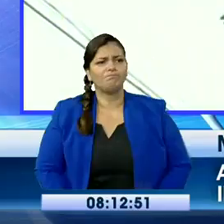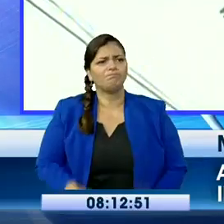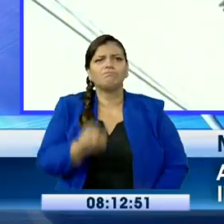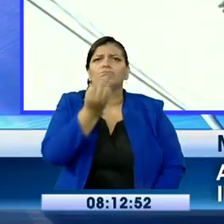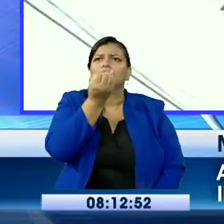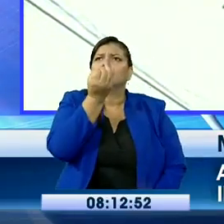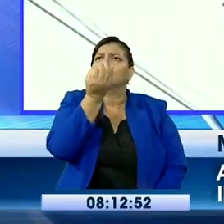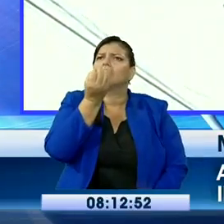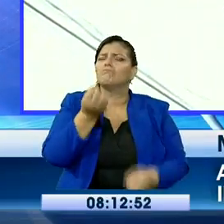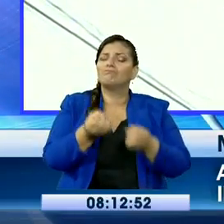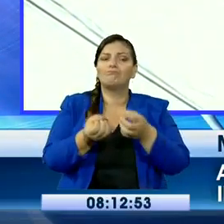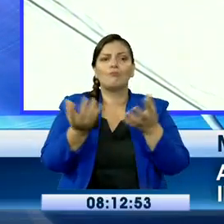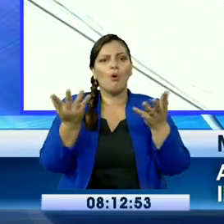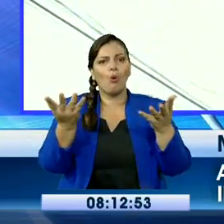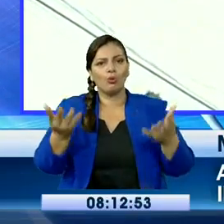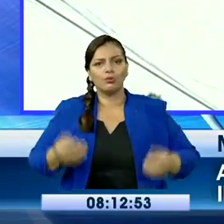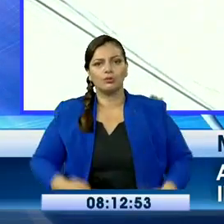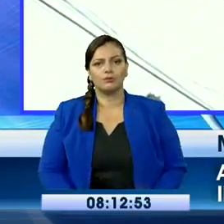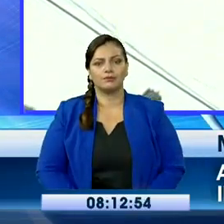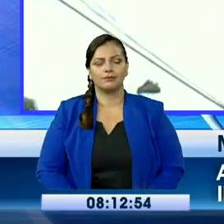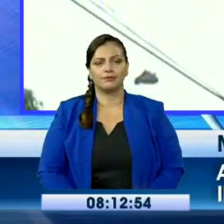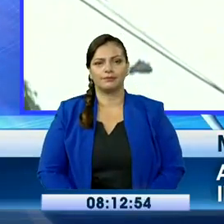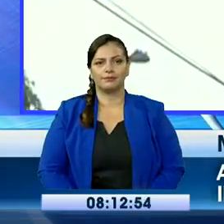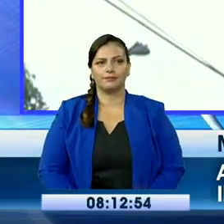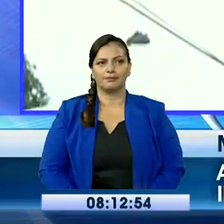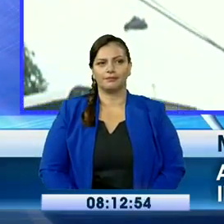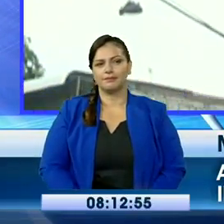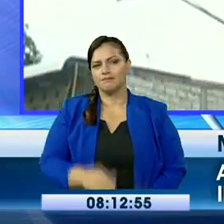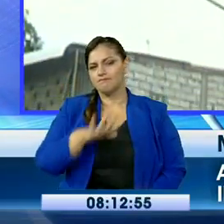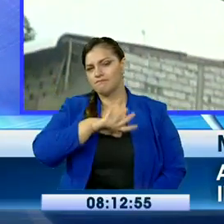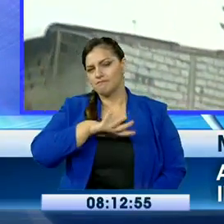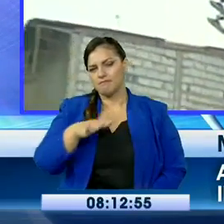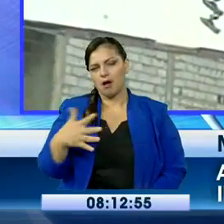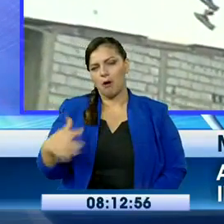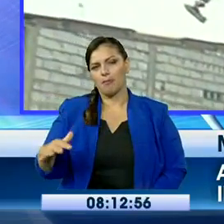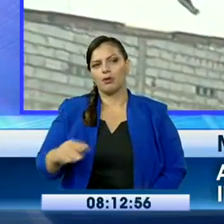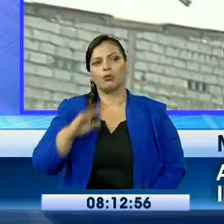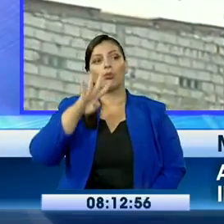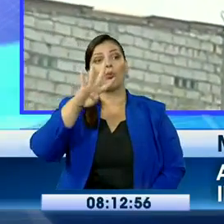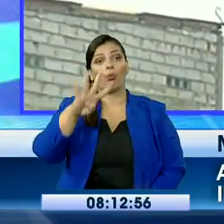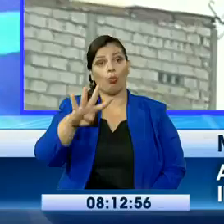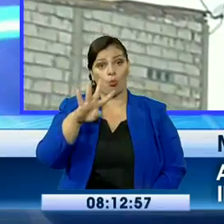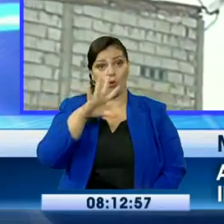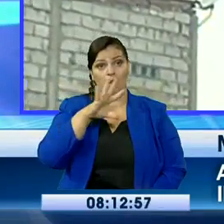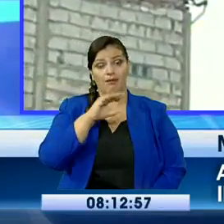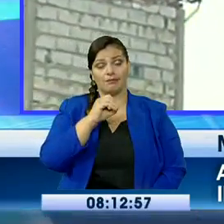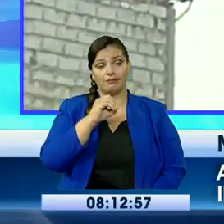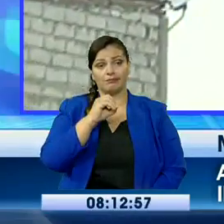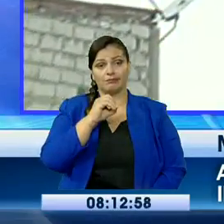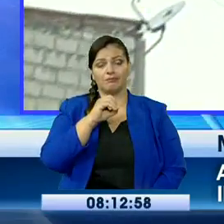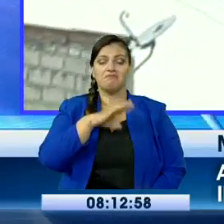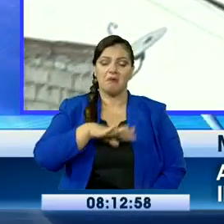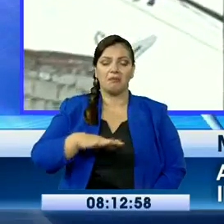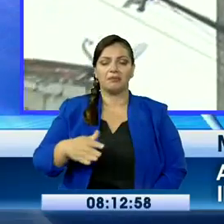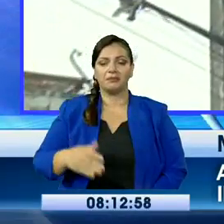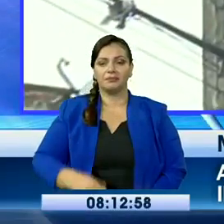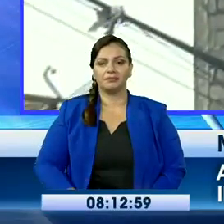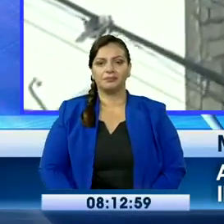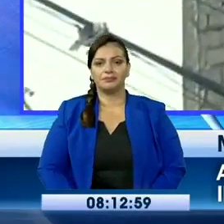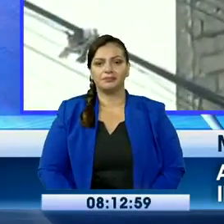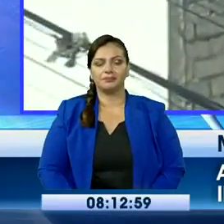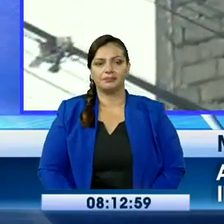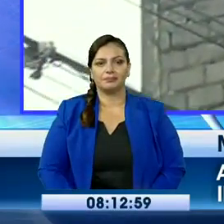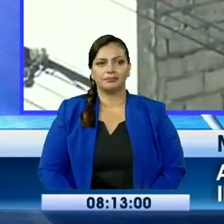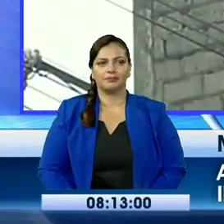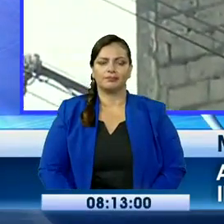¿ah? Así que ahí al menos parece... unos 40. Sí, sí, son bastantes. Así que ahí parece que hace también falta